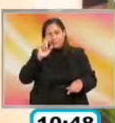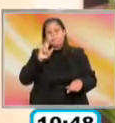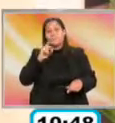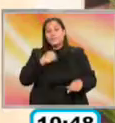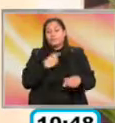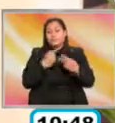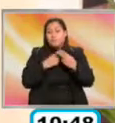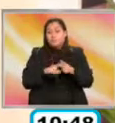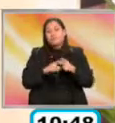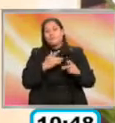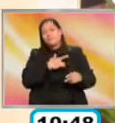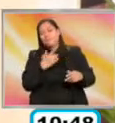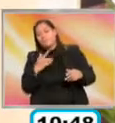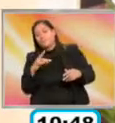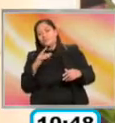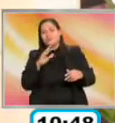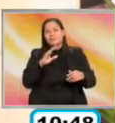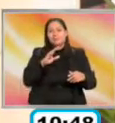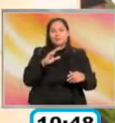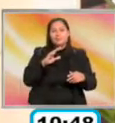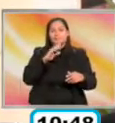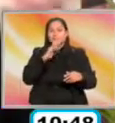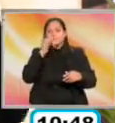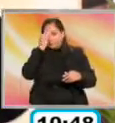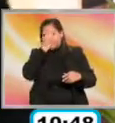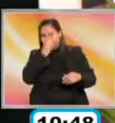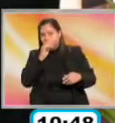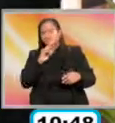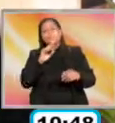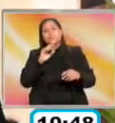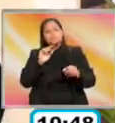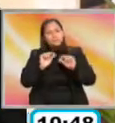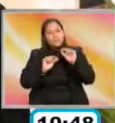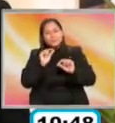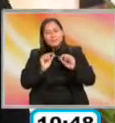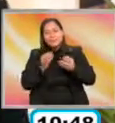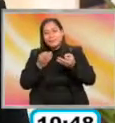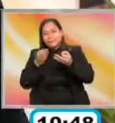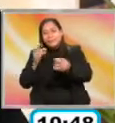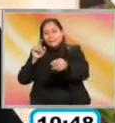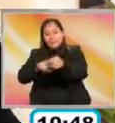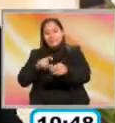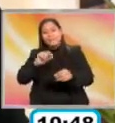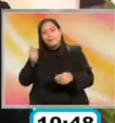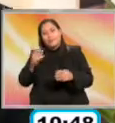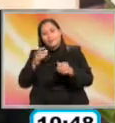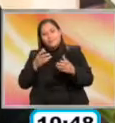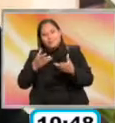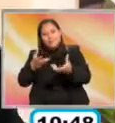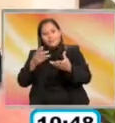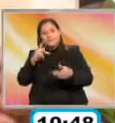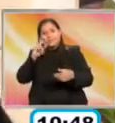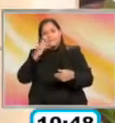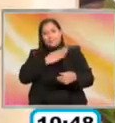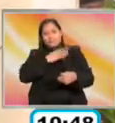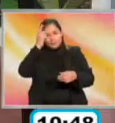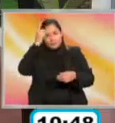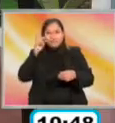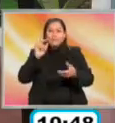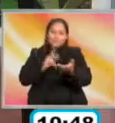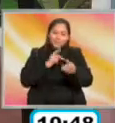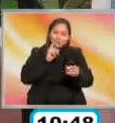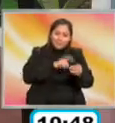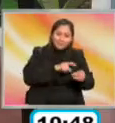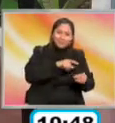hecho, yo empecé como baladista pop. La vida me fue llevando a otros caminos, pero bendito sea Dios, me regresa al camino